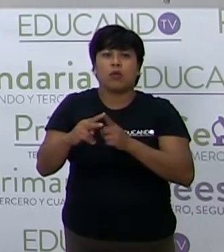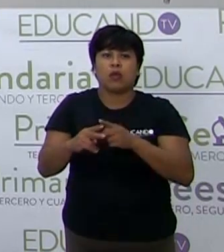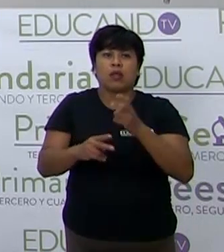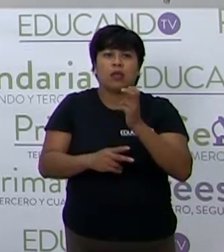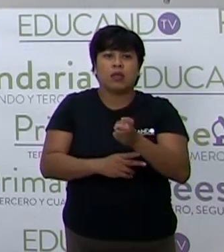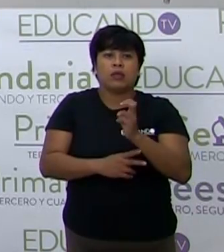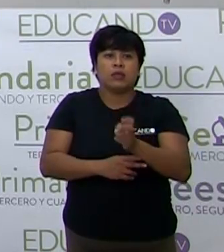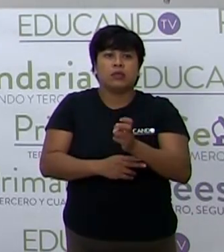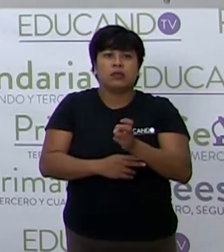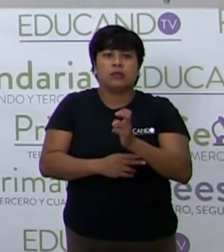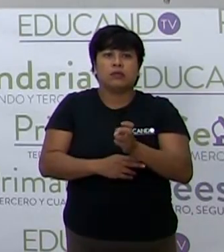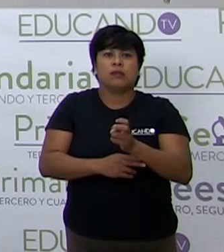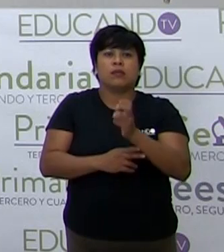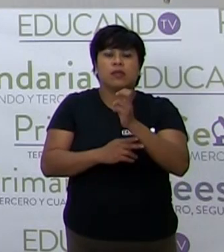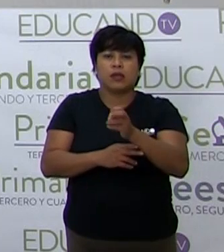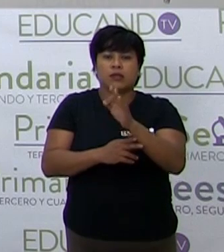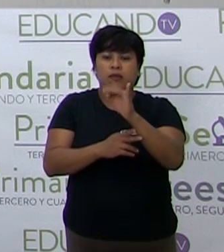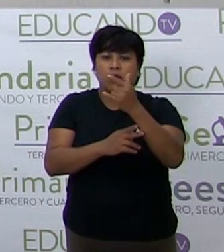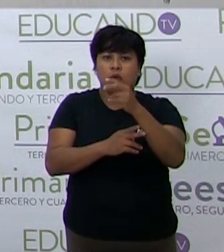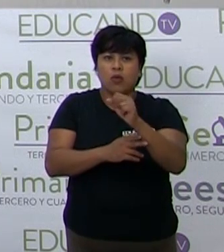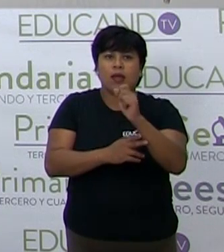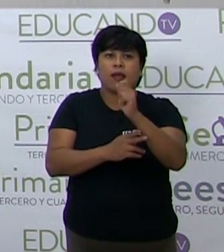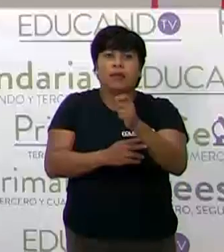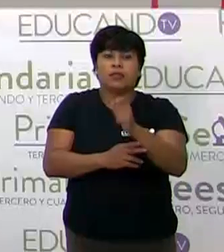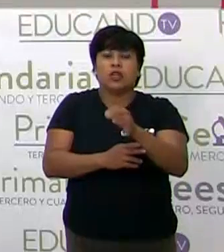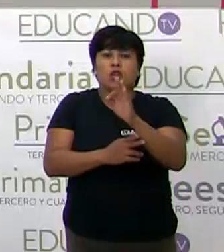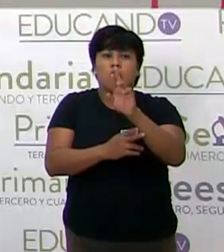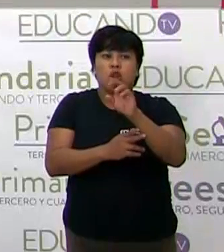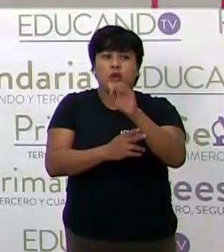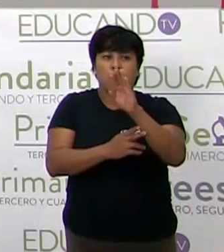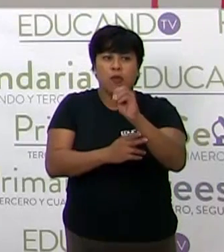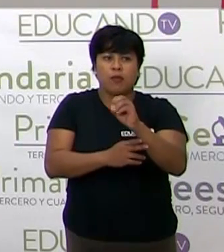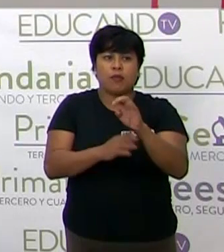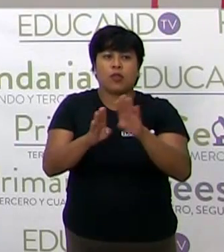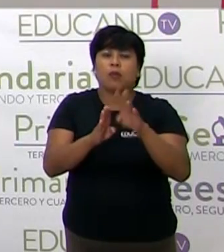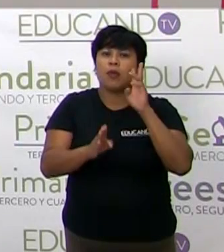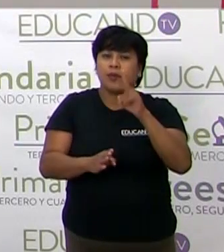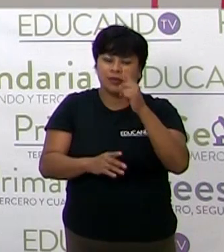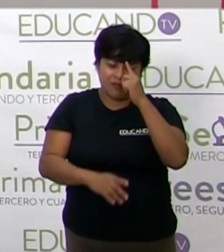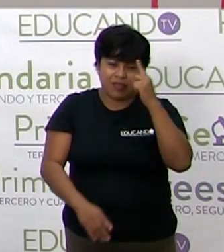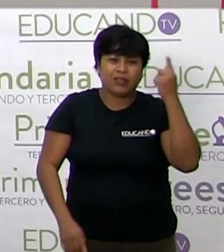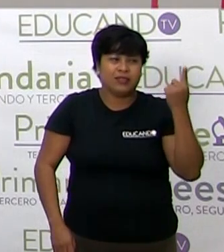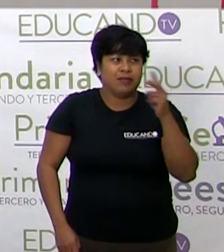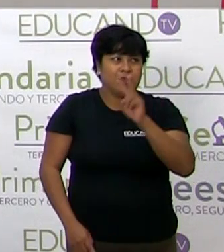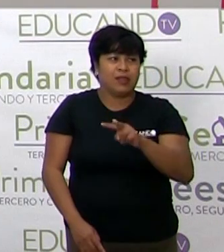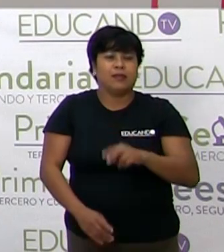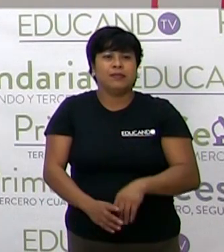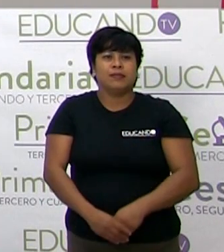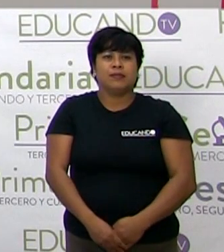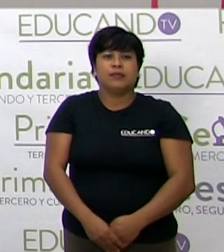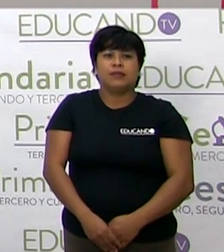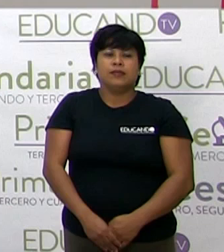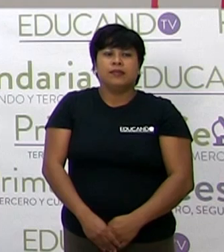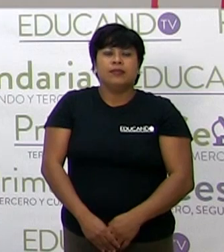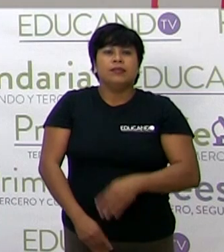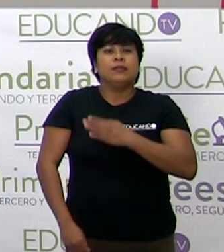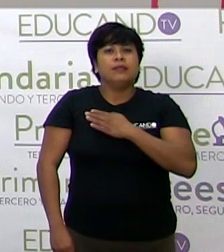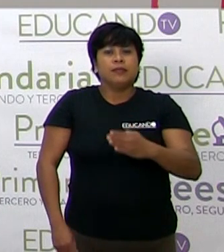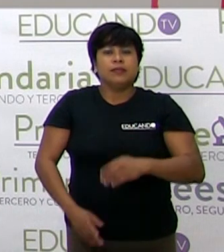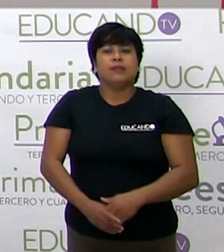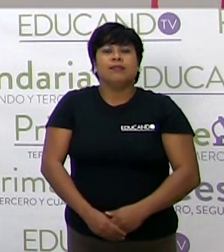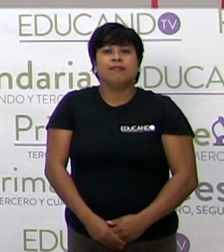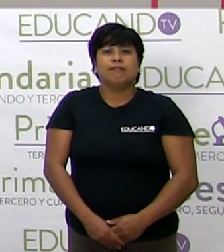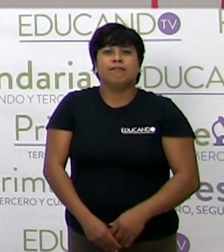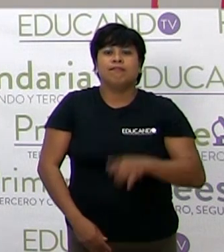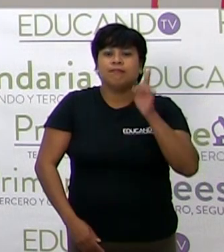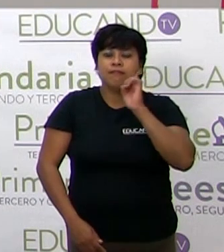de esta figura que es el rombo. ¿Qué tal? Bien fácil, ¿verdad? Bueno, niños